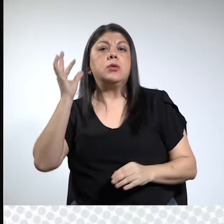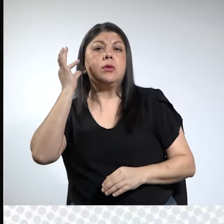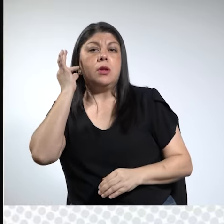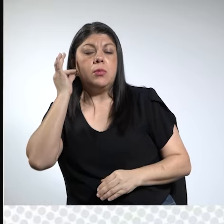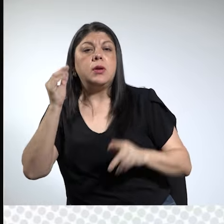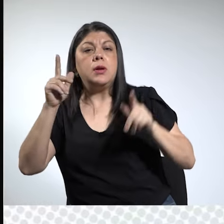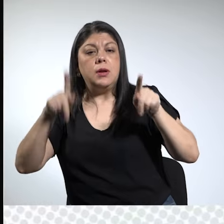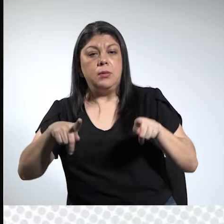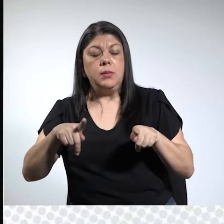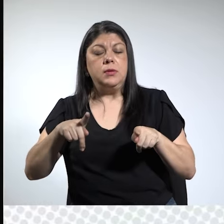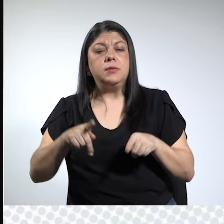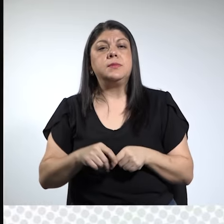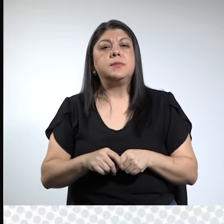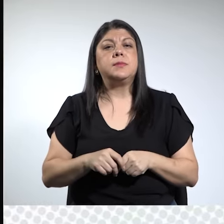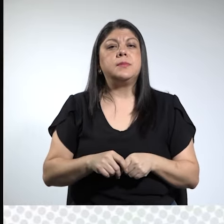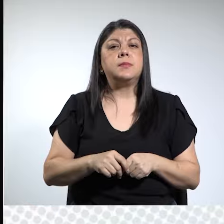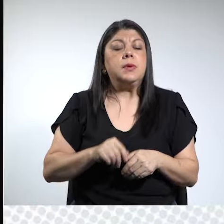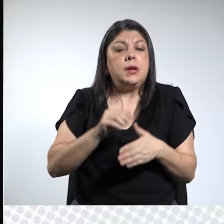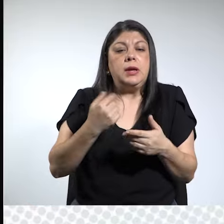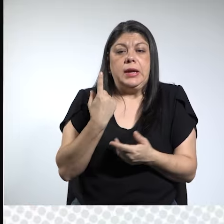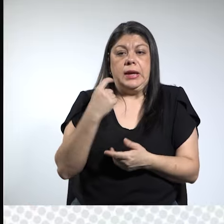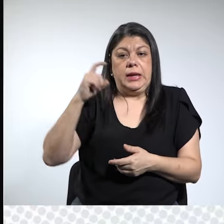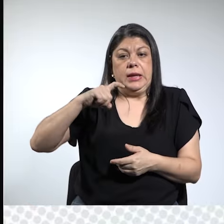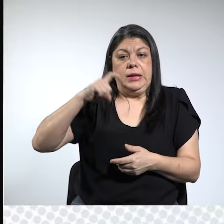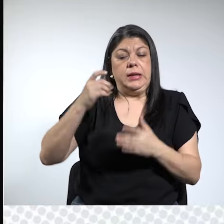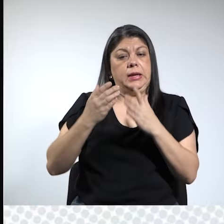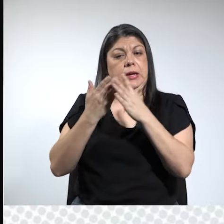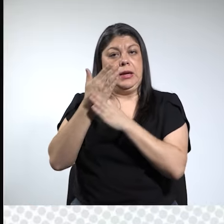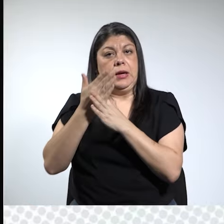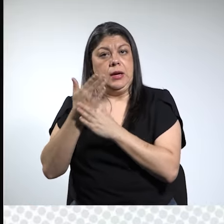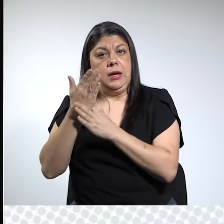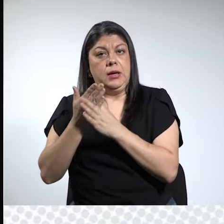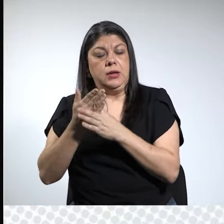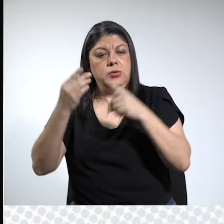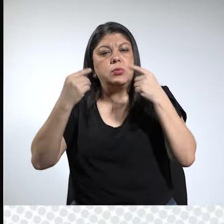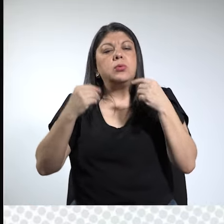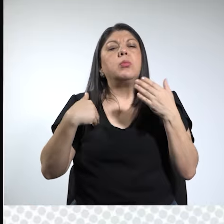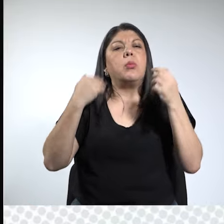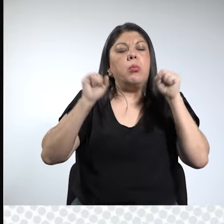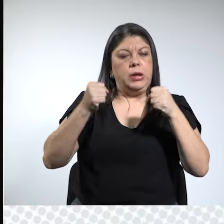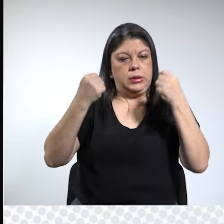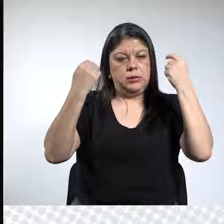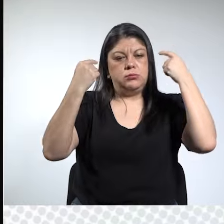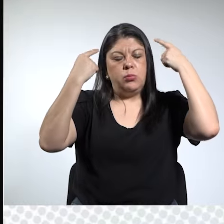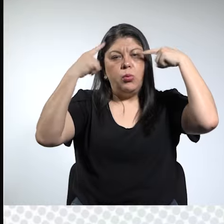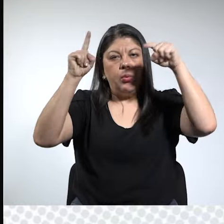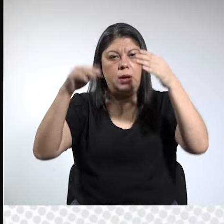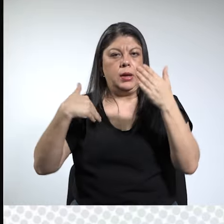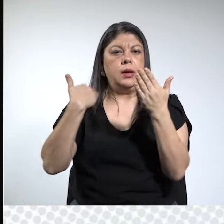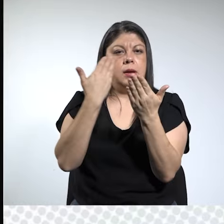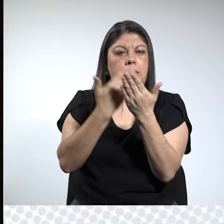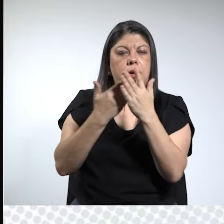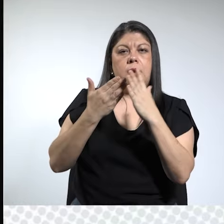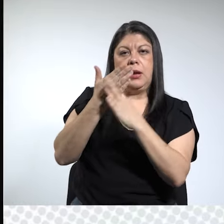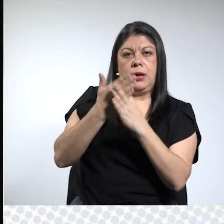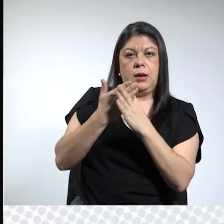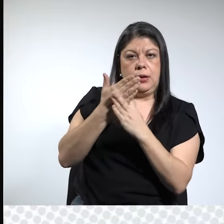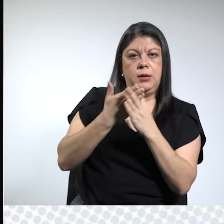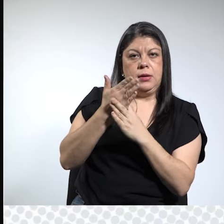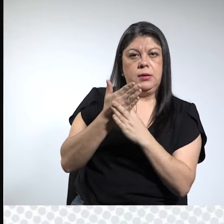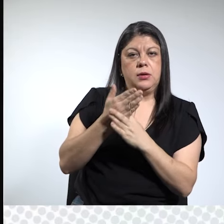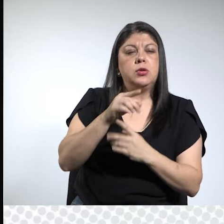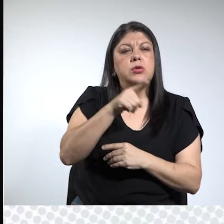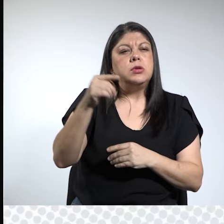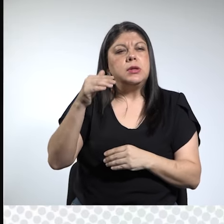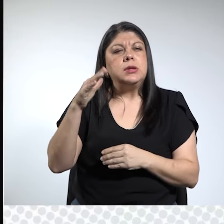mujeres y las personas que no tienen el mismo acceso lo lleguen a tener. Porque si usted supiera el potencial que